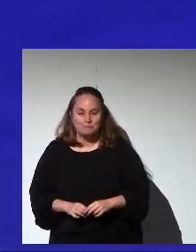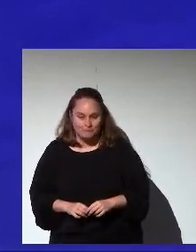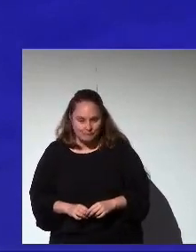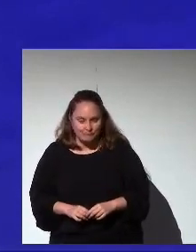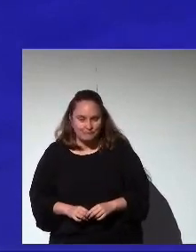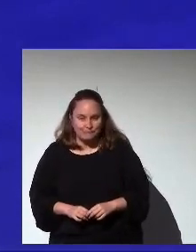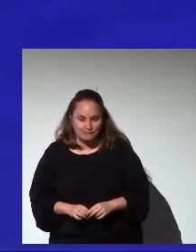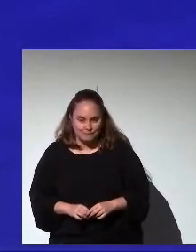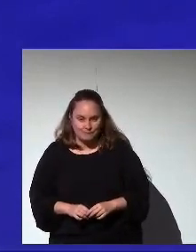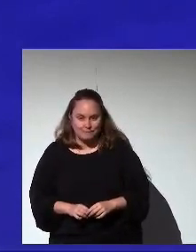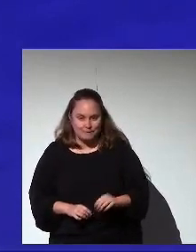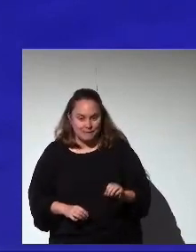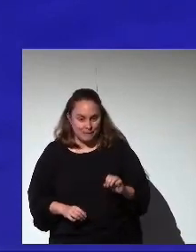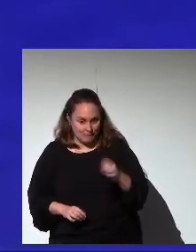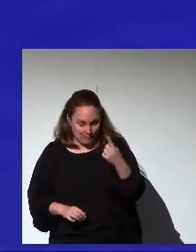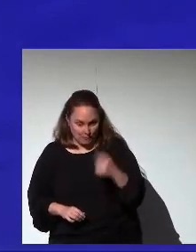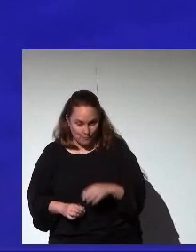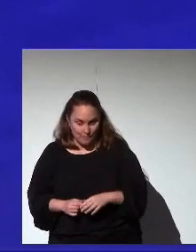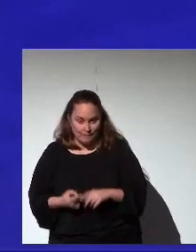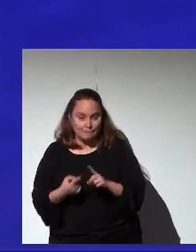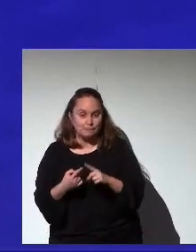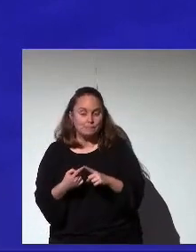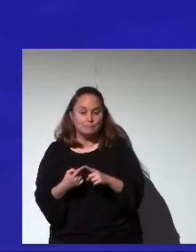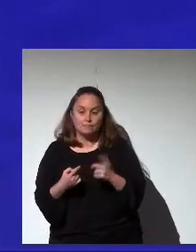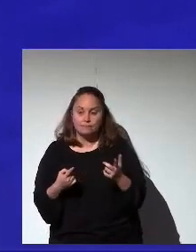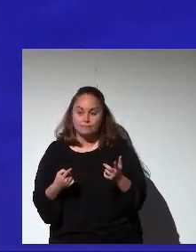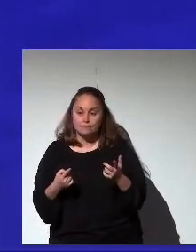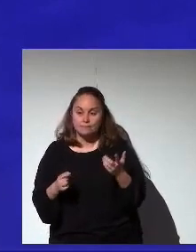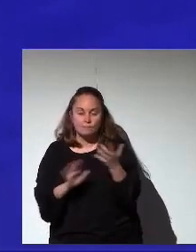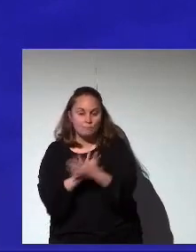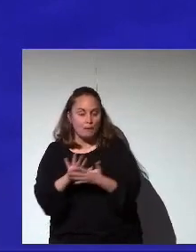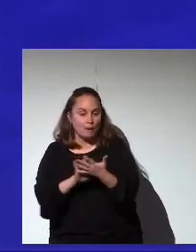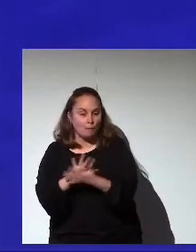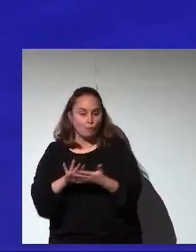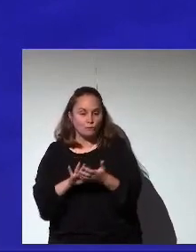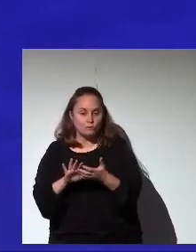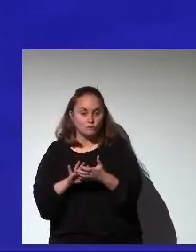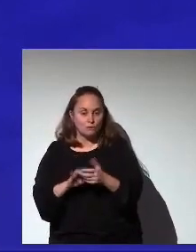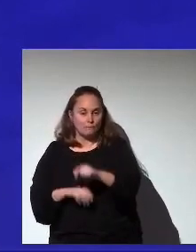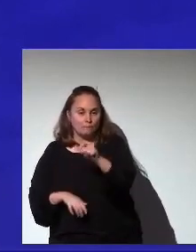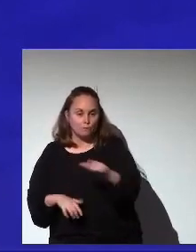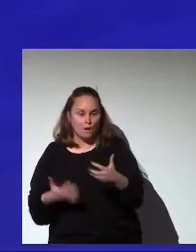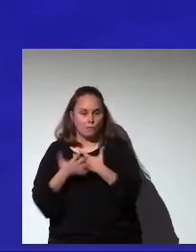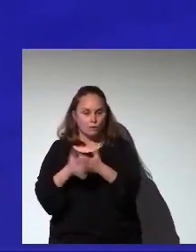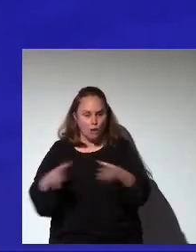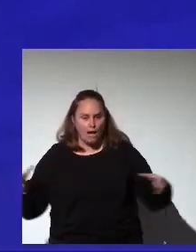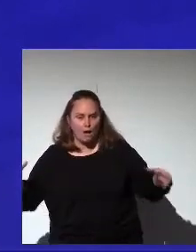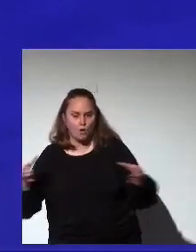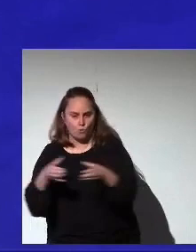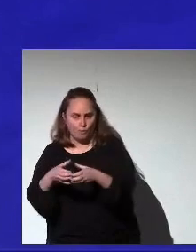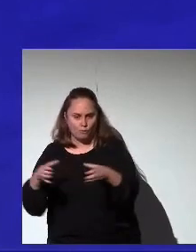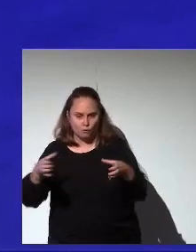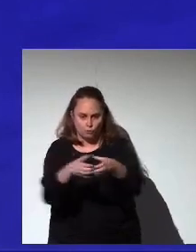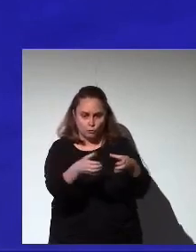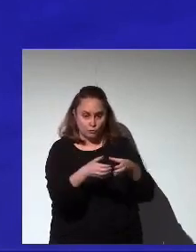Primero, creemos, por ejemplo, que estamos pensando en el tema de agrupaciones de voluntarios. Hace falta una